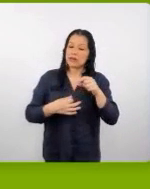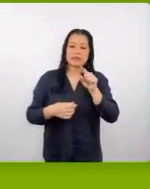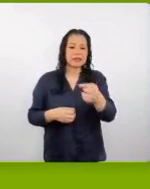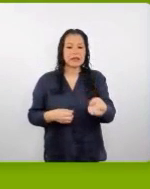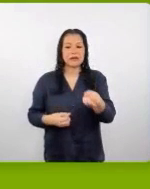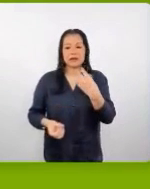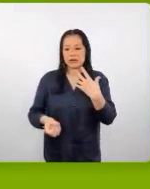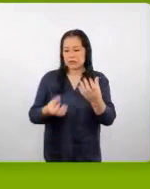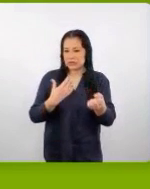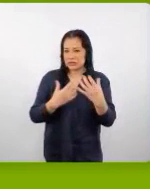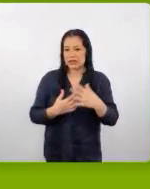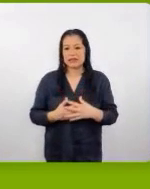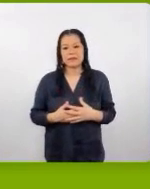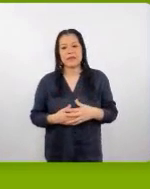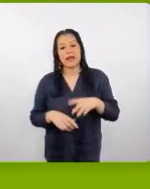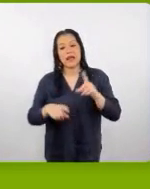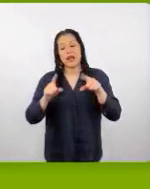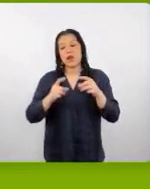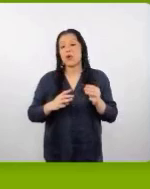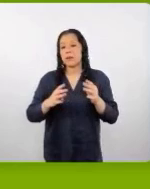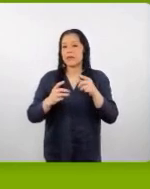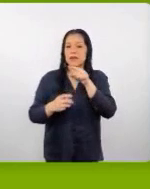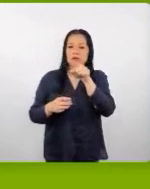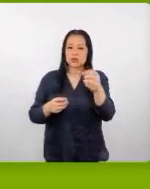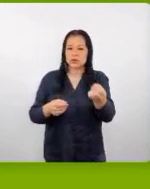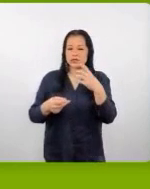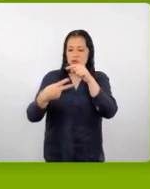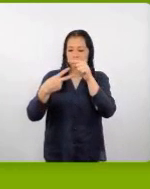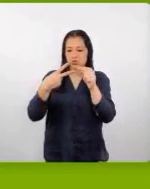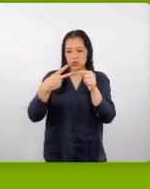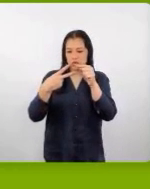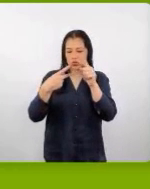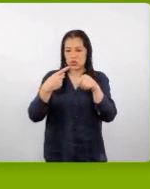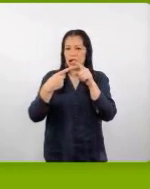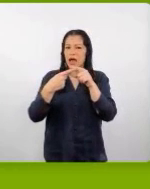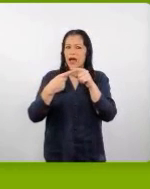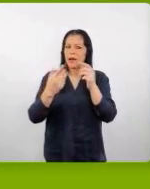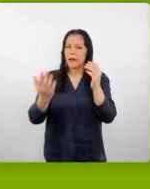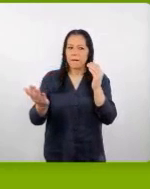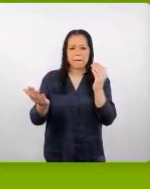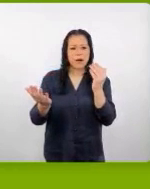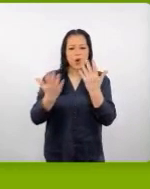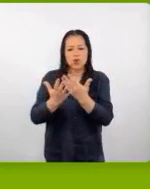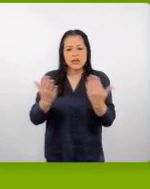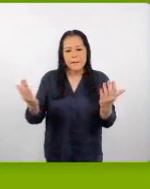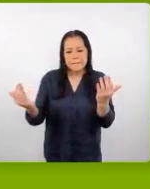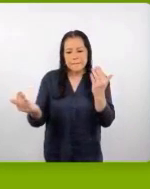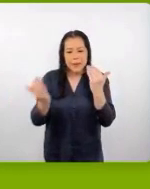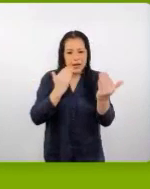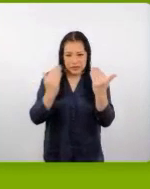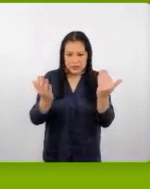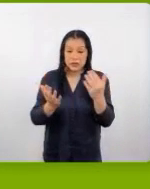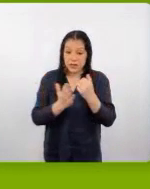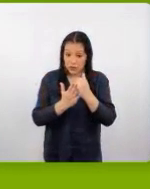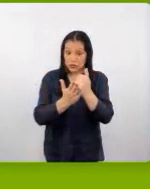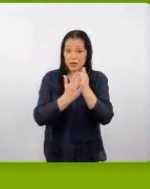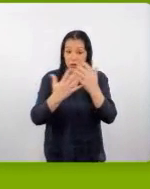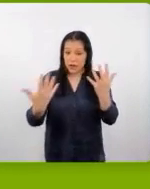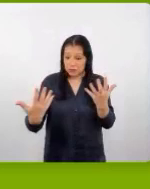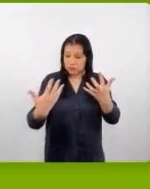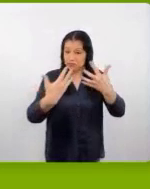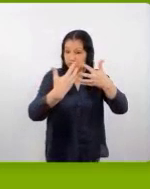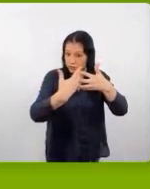mencionando, Álvaro. De cierto modo, rescato dos puntos importantes. La similitud, que justamente nos va a ayudar a estrechar esos